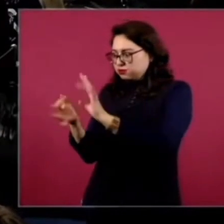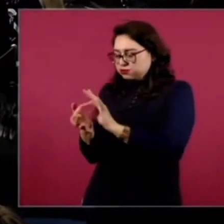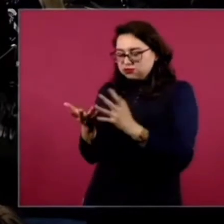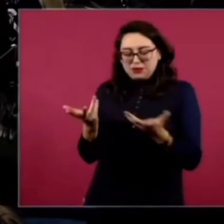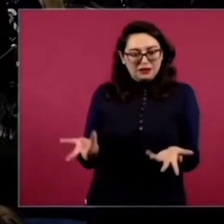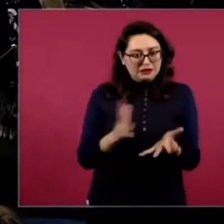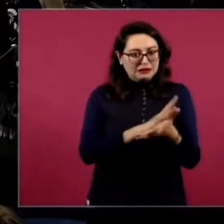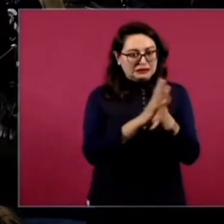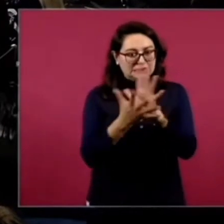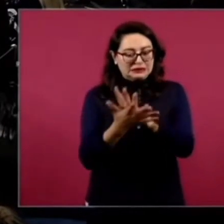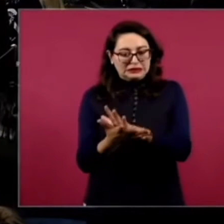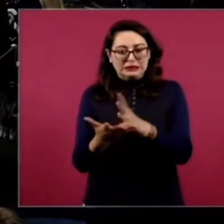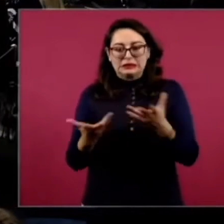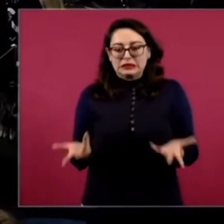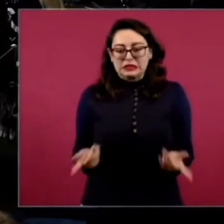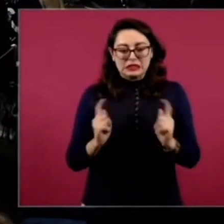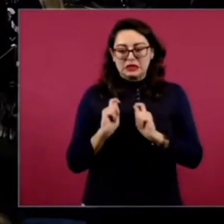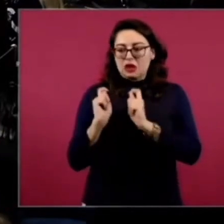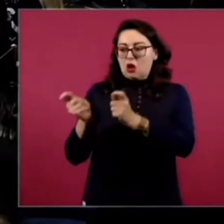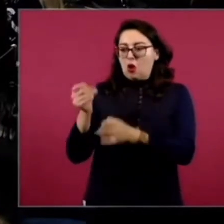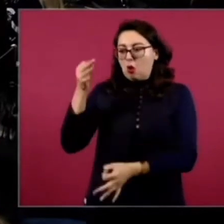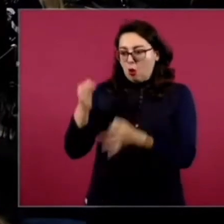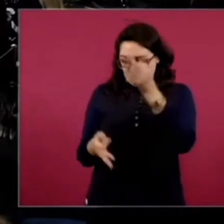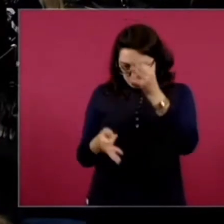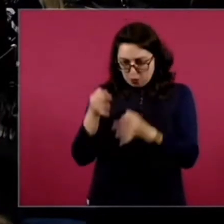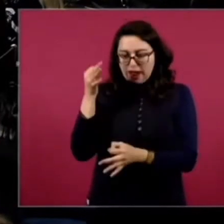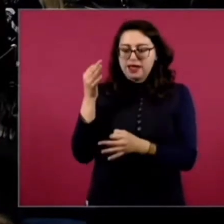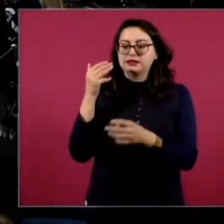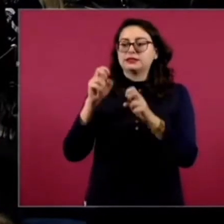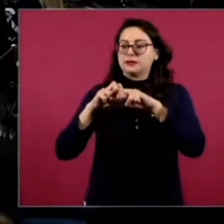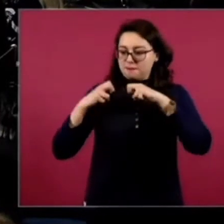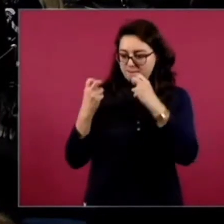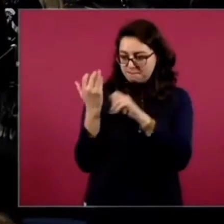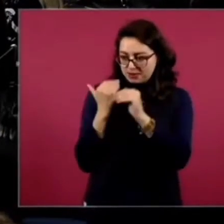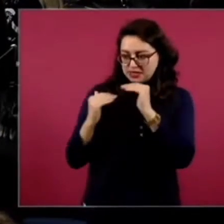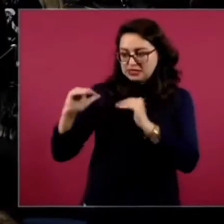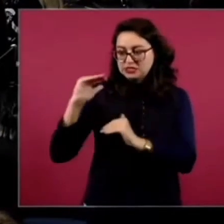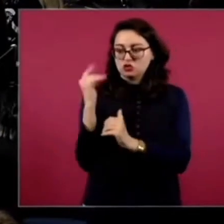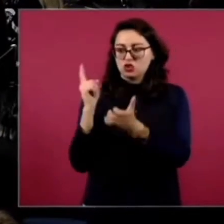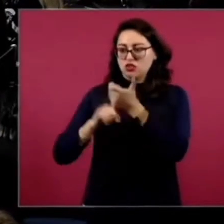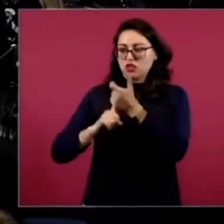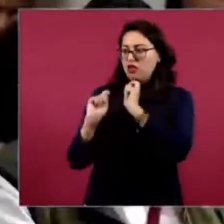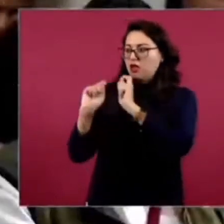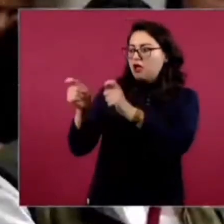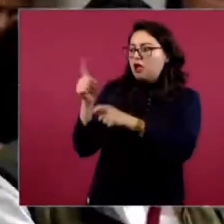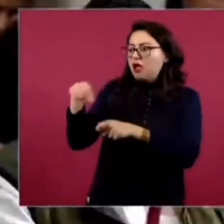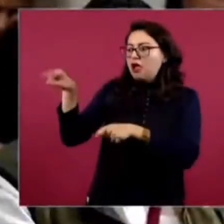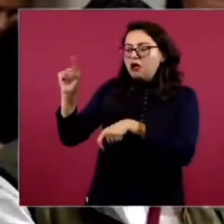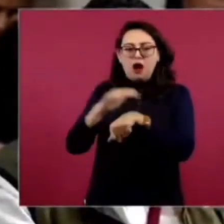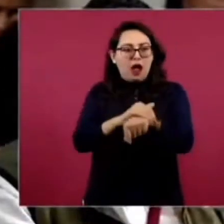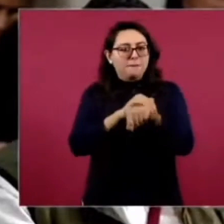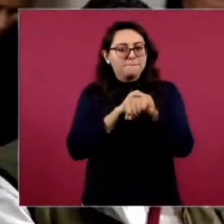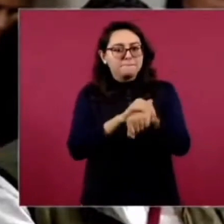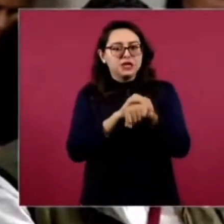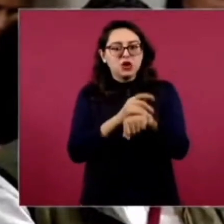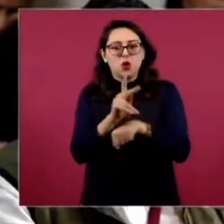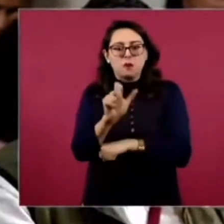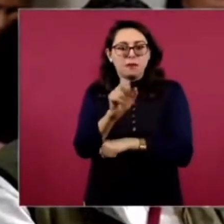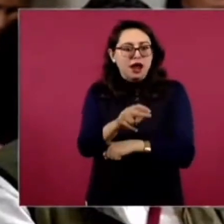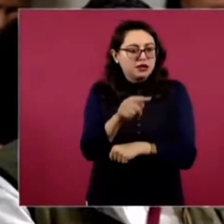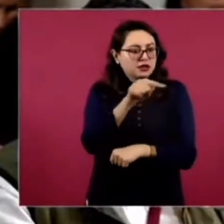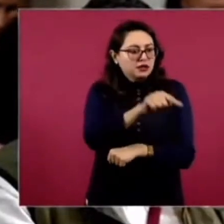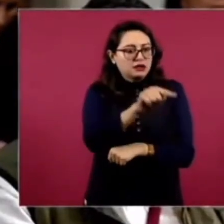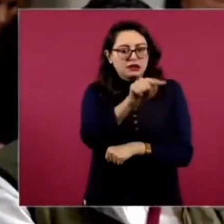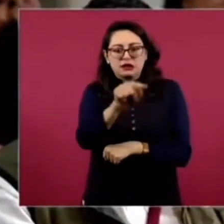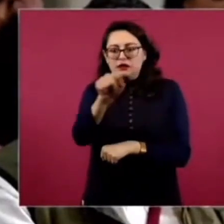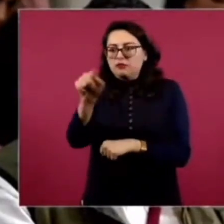decirlo de alguna manera, en espacios de jueces, ministros, etcétera, en el Poder Judicial. Actualmente hemos visto cómo